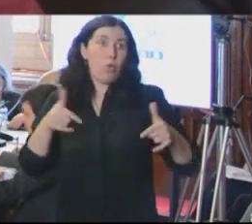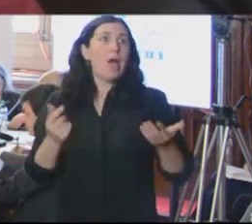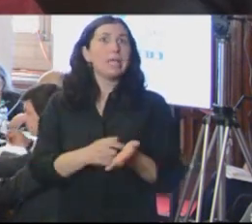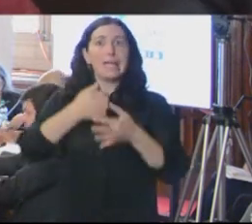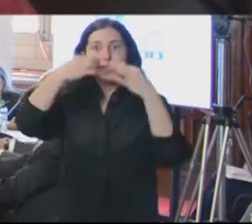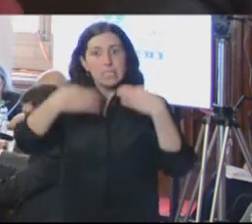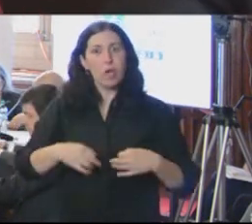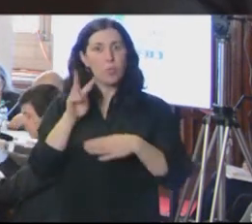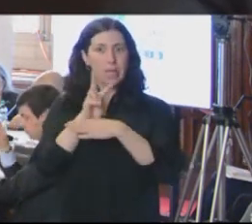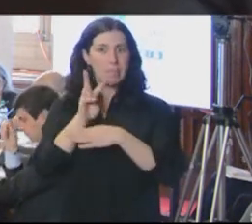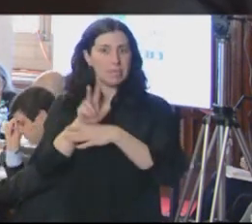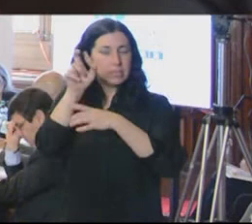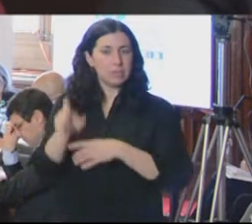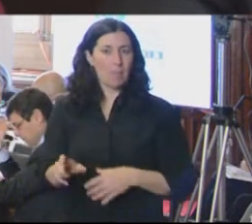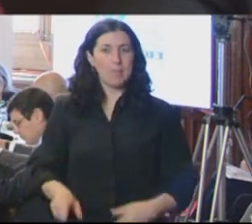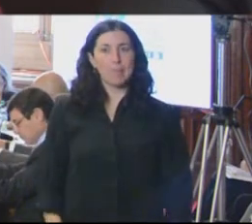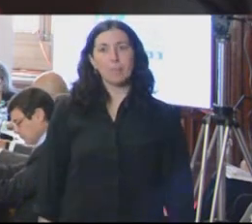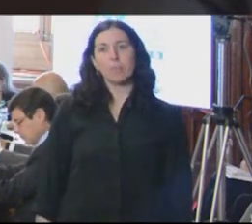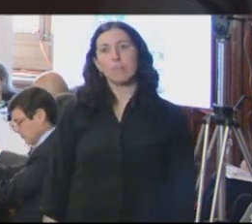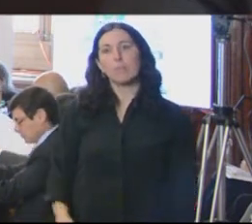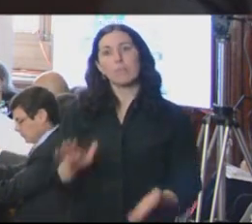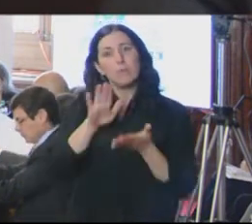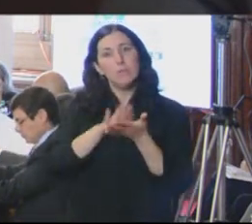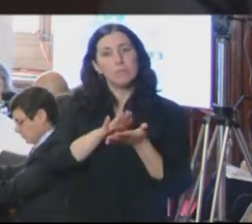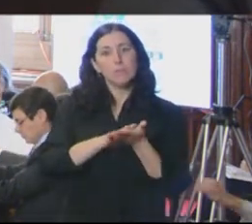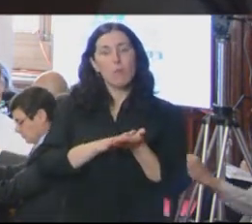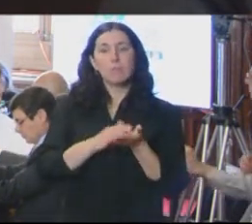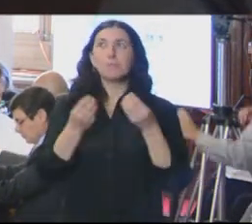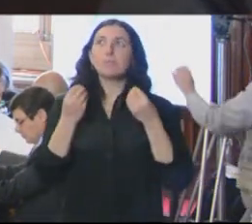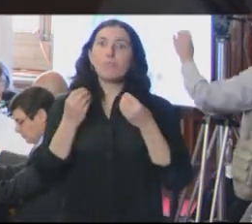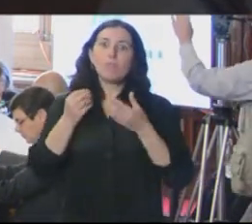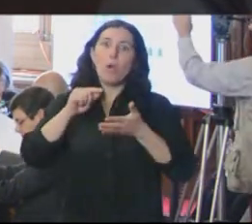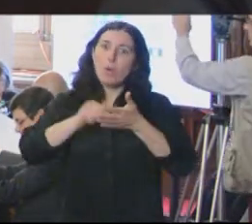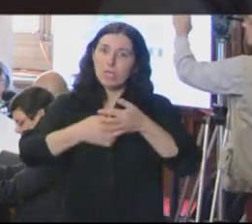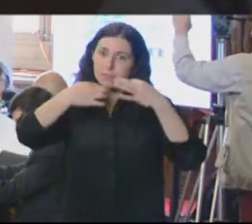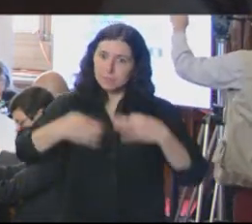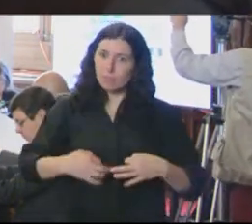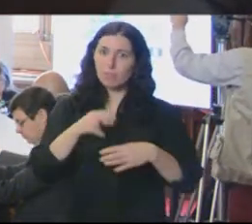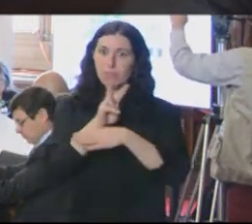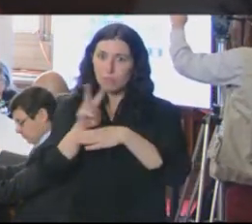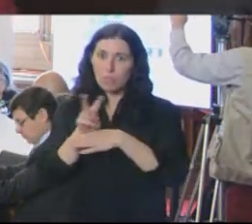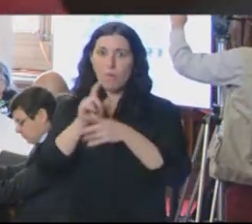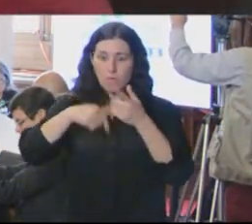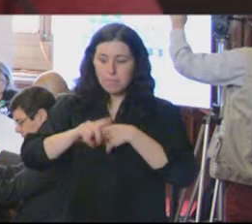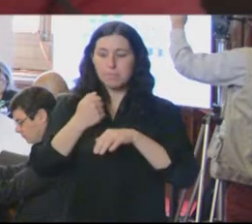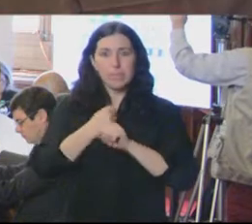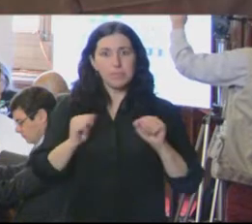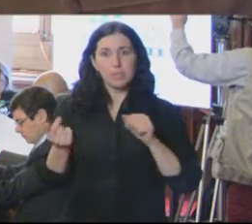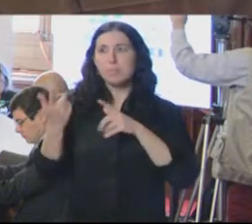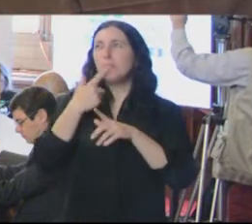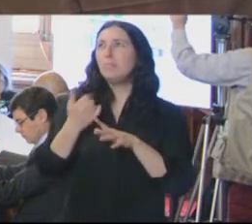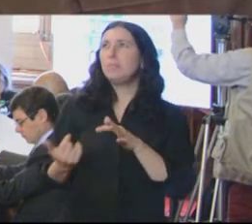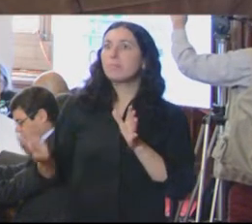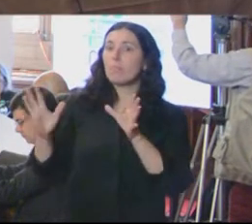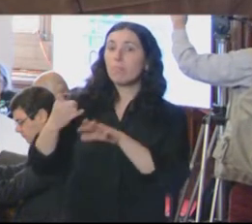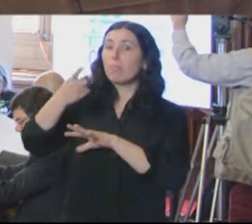y protección. En relación con las garantías de no repetición en el contexto de reincorporación de excombatientes de